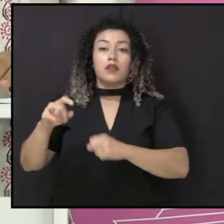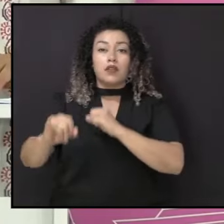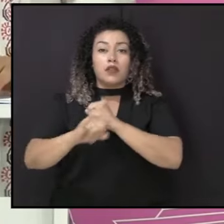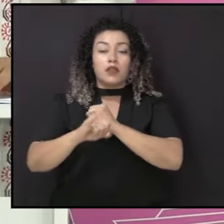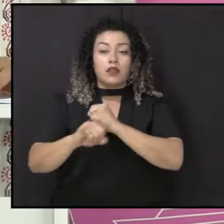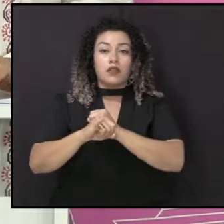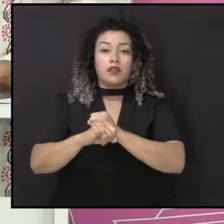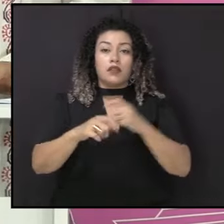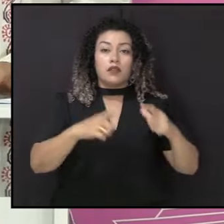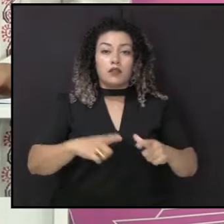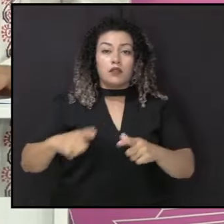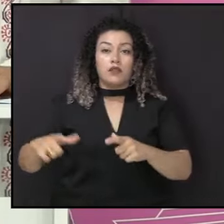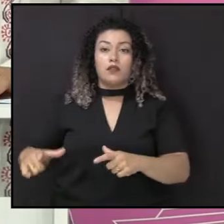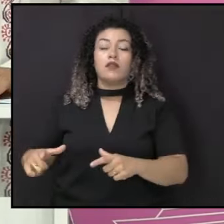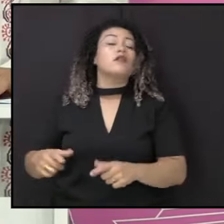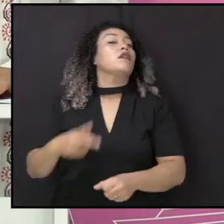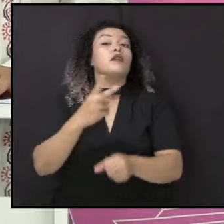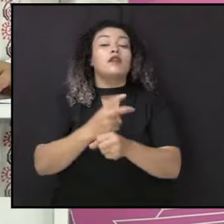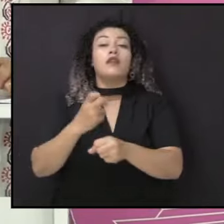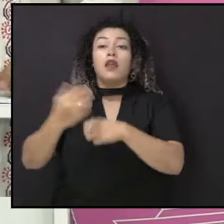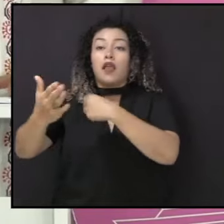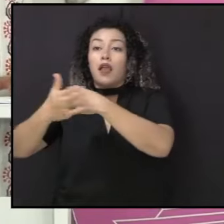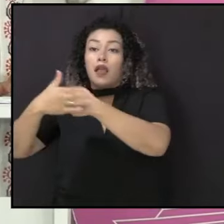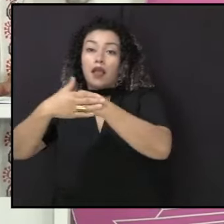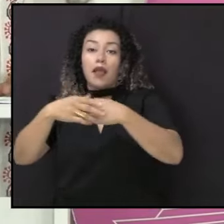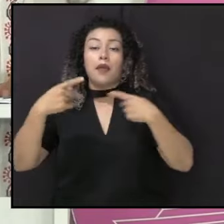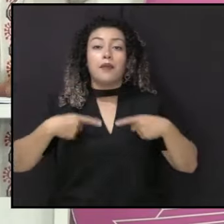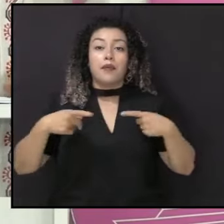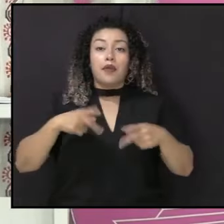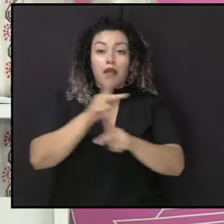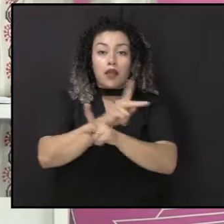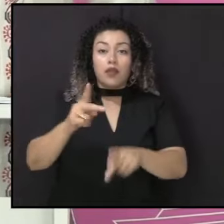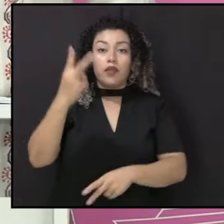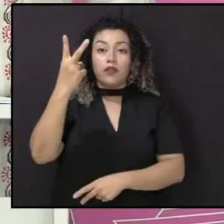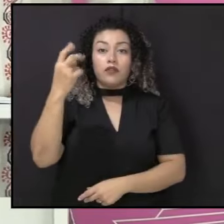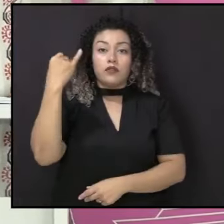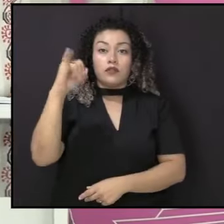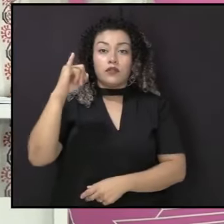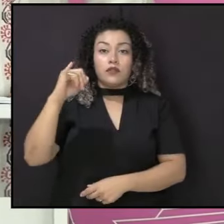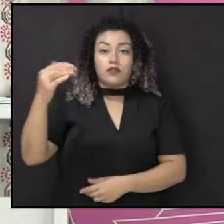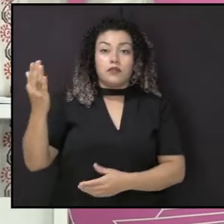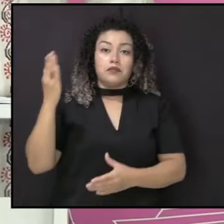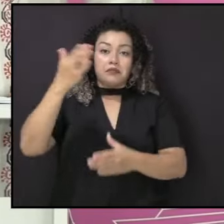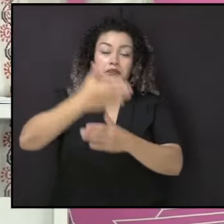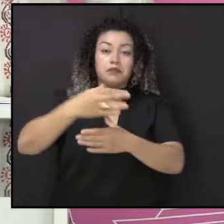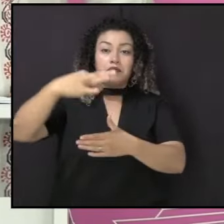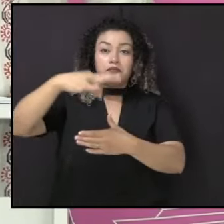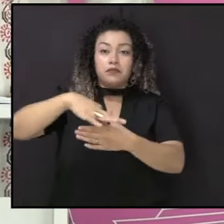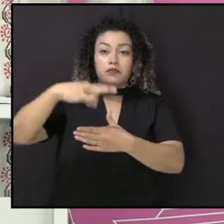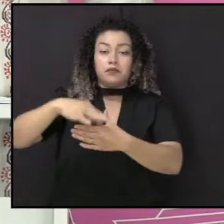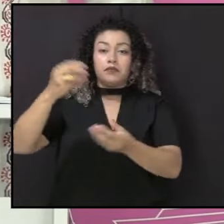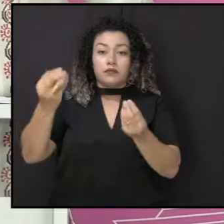plataformas. Y el llamado reiterado es que para este 2 de junio salgamos a votar. Muchas gracias.